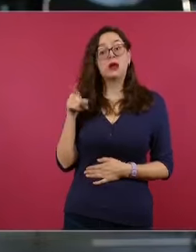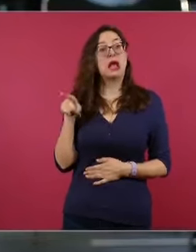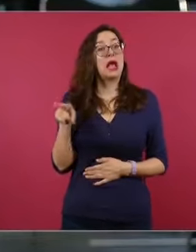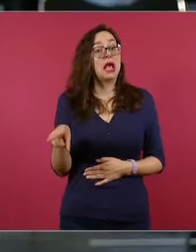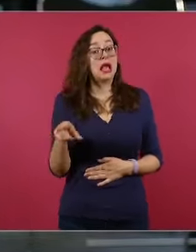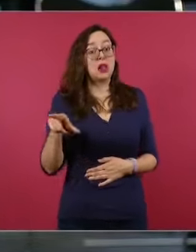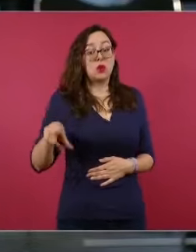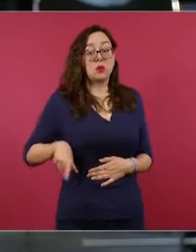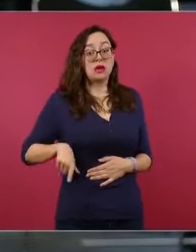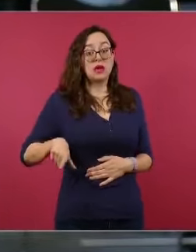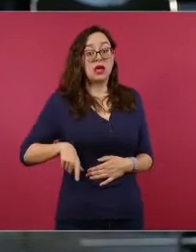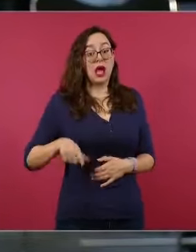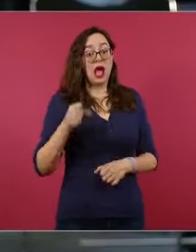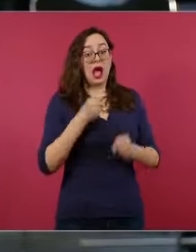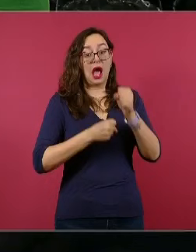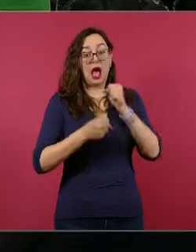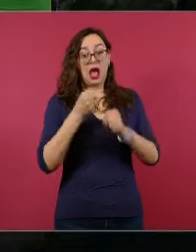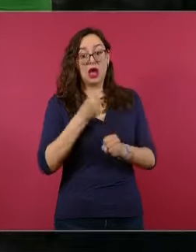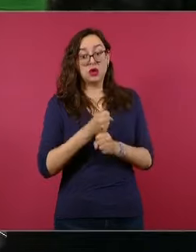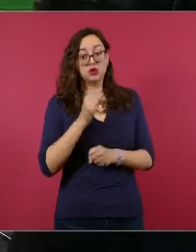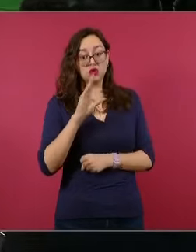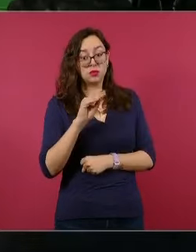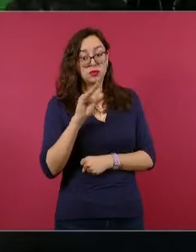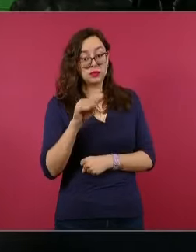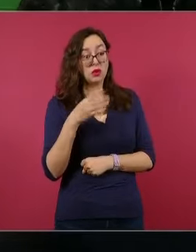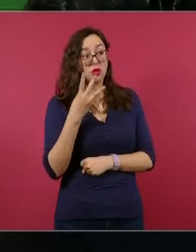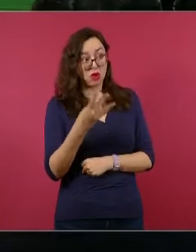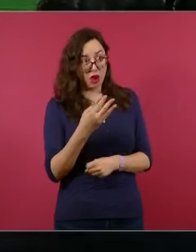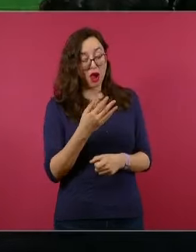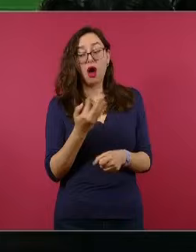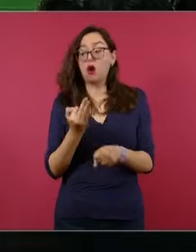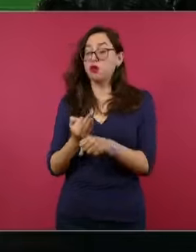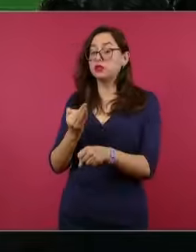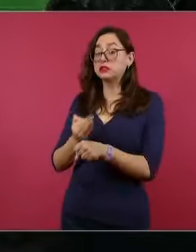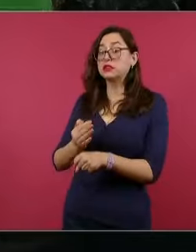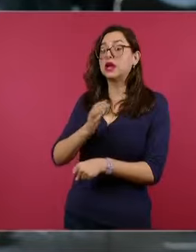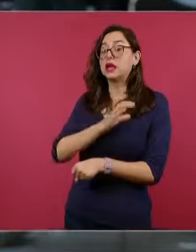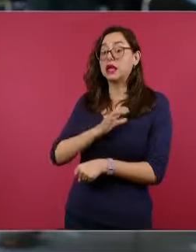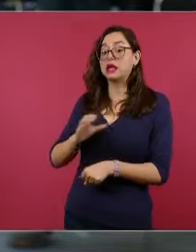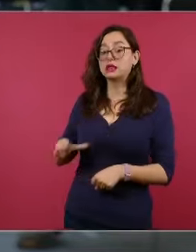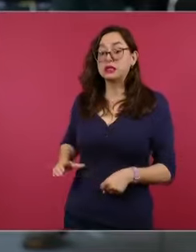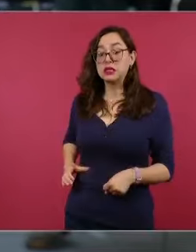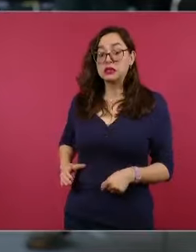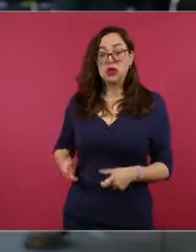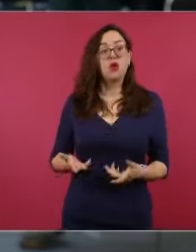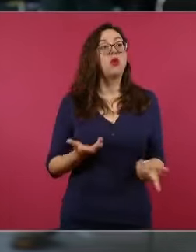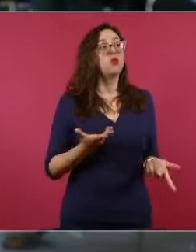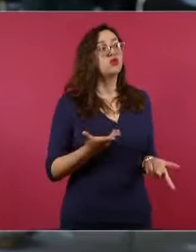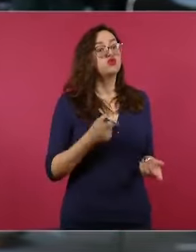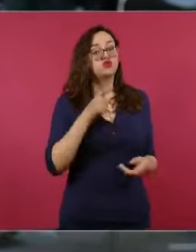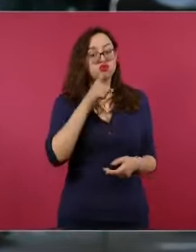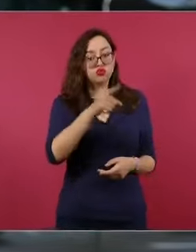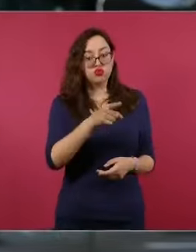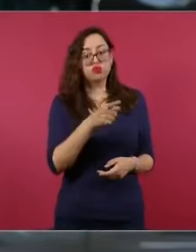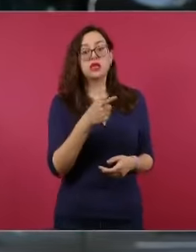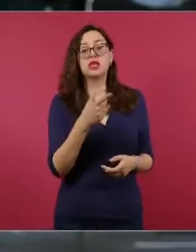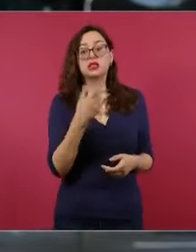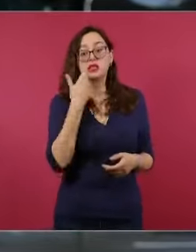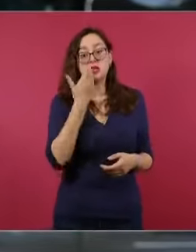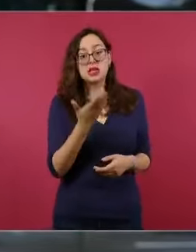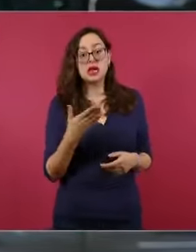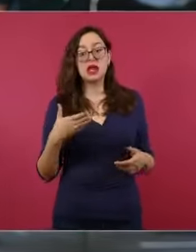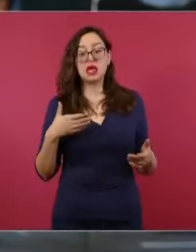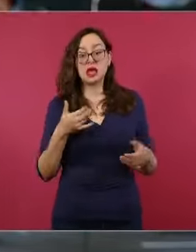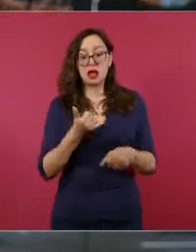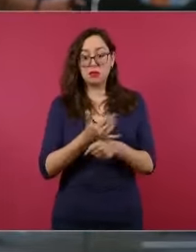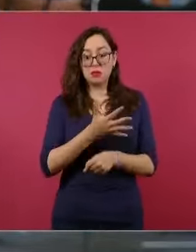el 94 pero ahora no es candidato algo ahora es candidato Y usted le quieren cerrar la puerta pero va a llegar va a llegar de todas